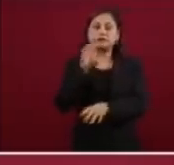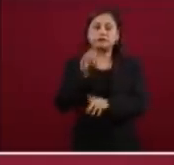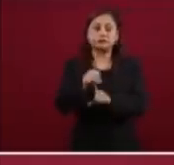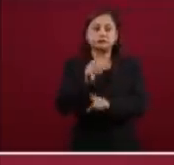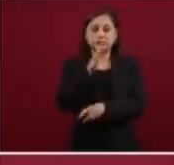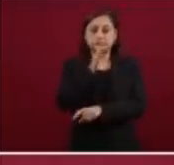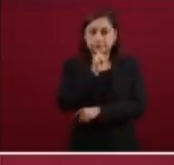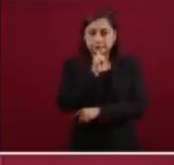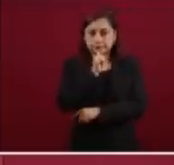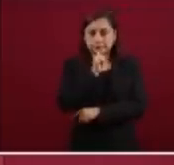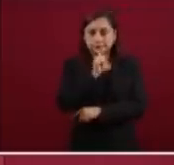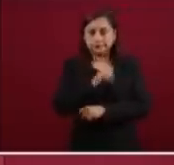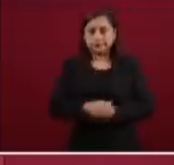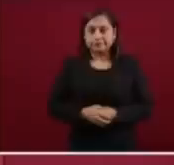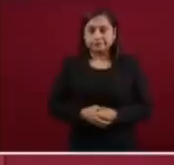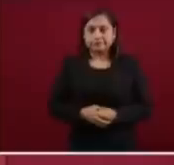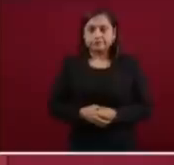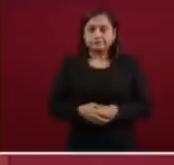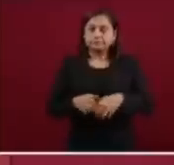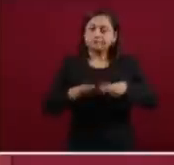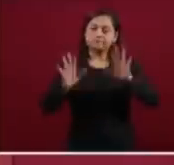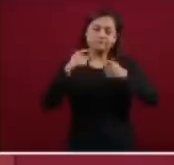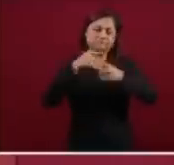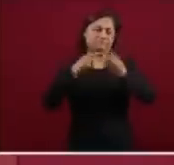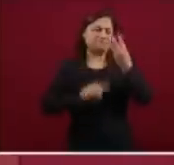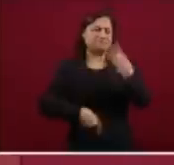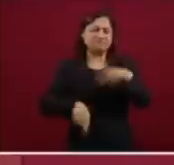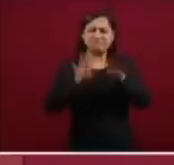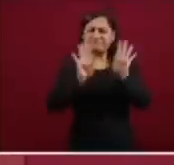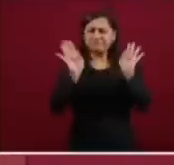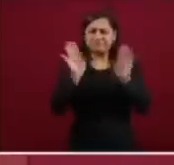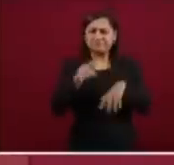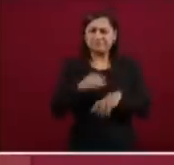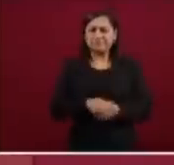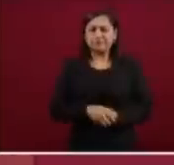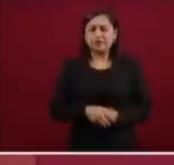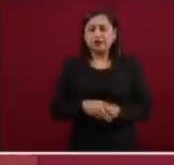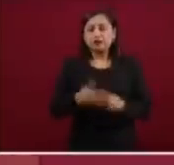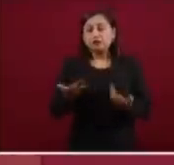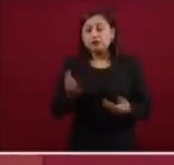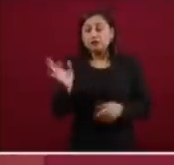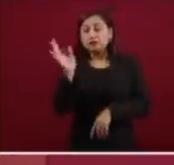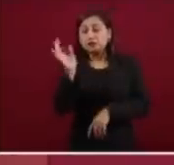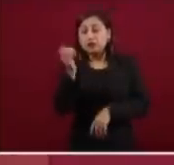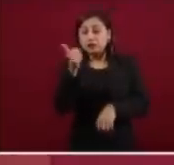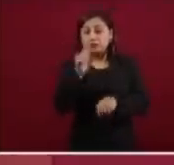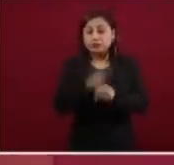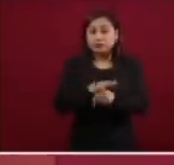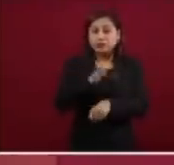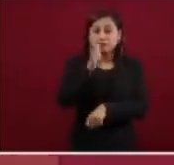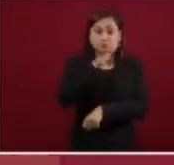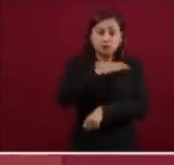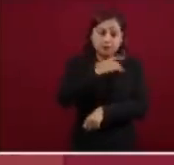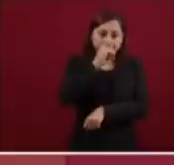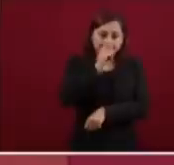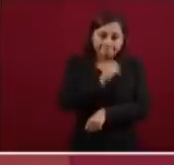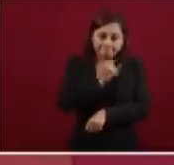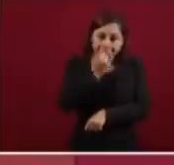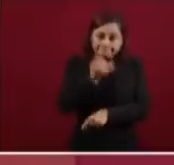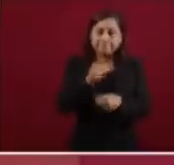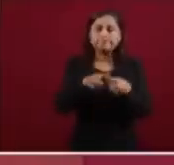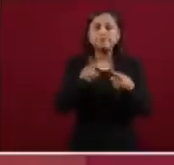por las razones que sé mala administración o